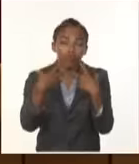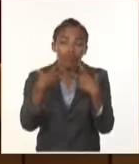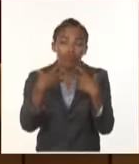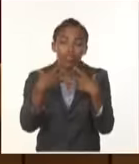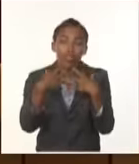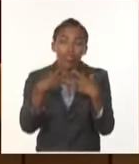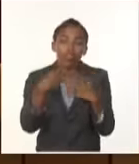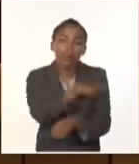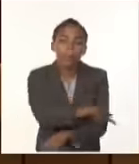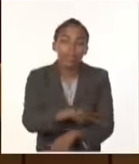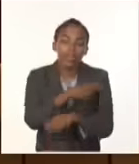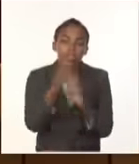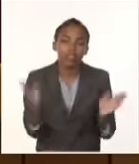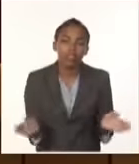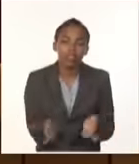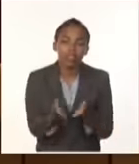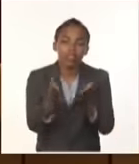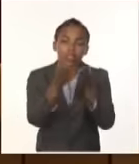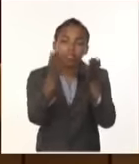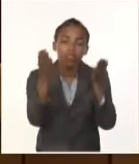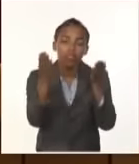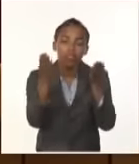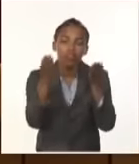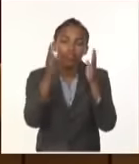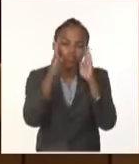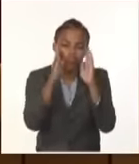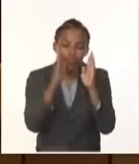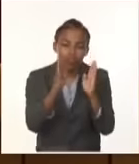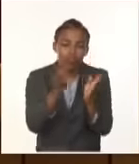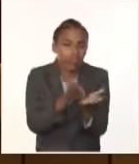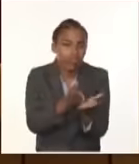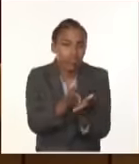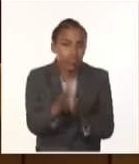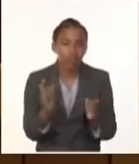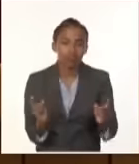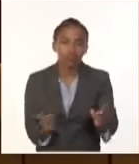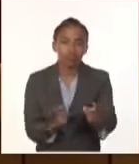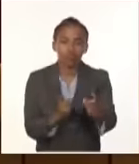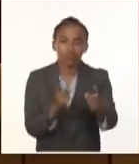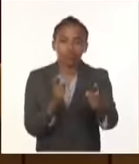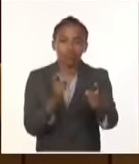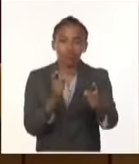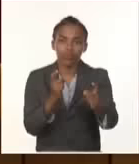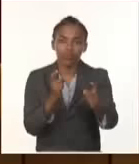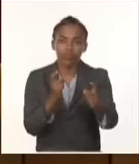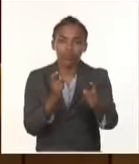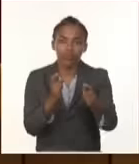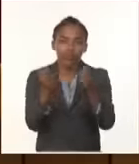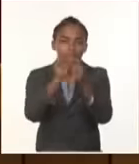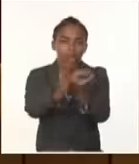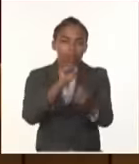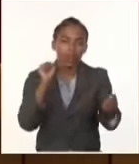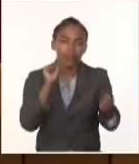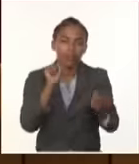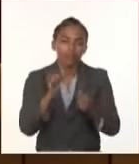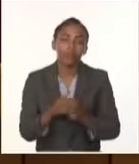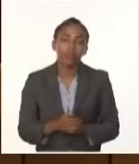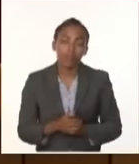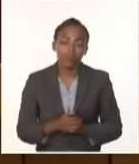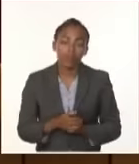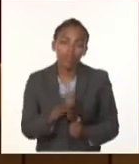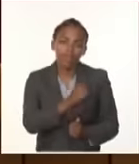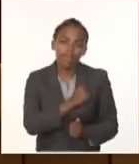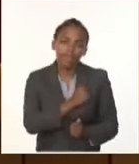desarrollo en función de proseguir la batalla por la descolonización. Quisimos